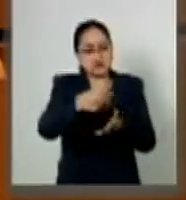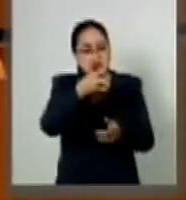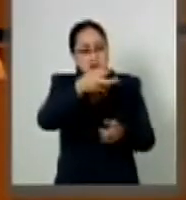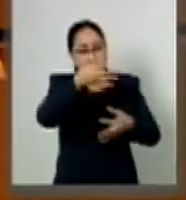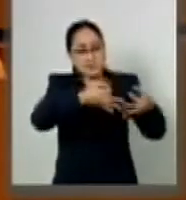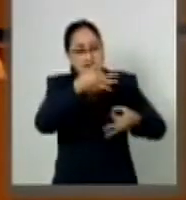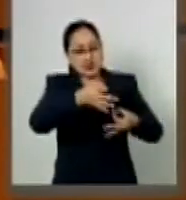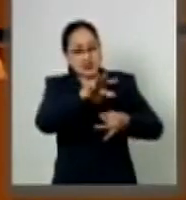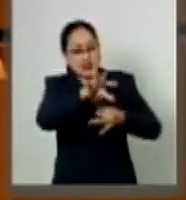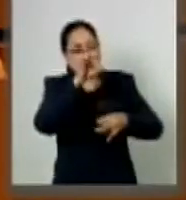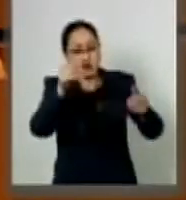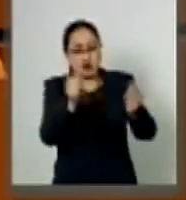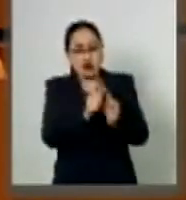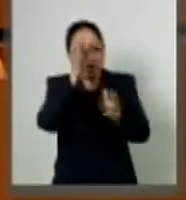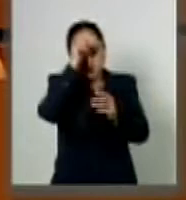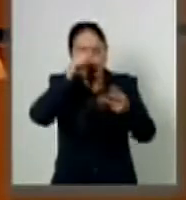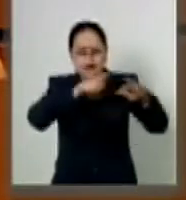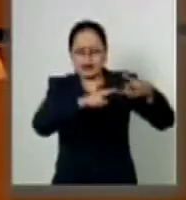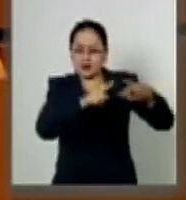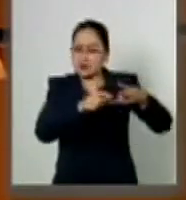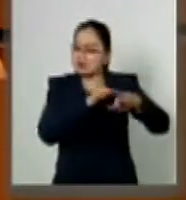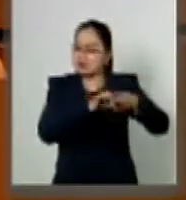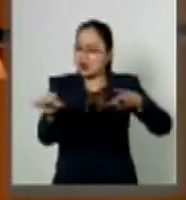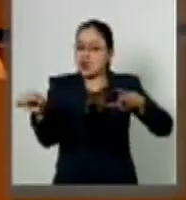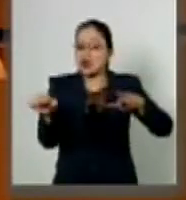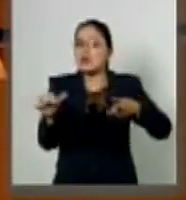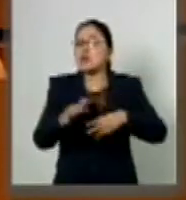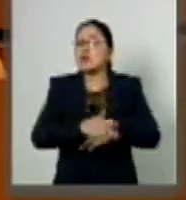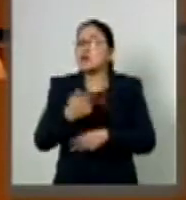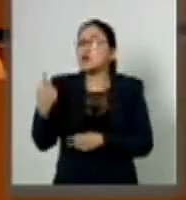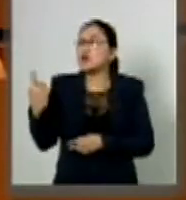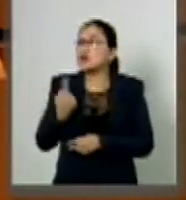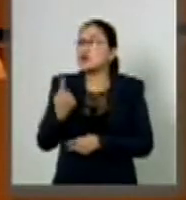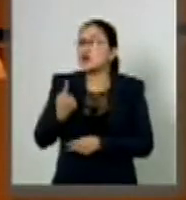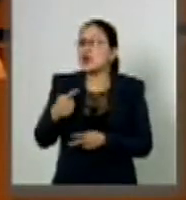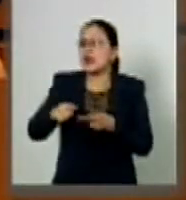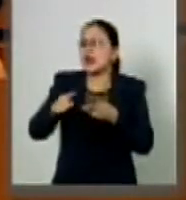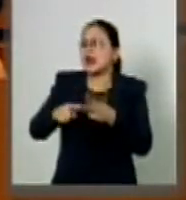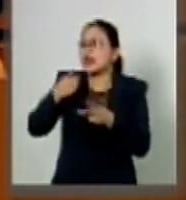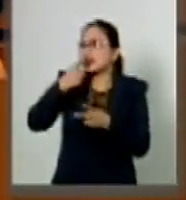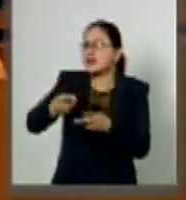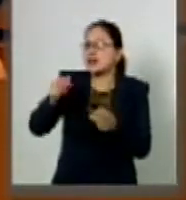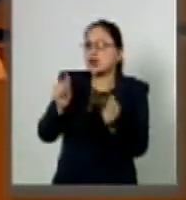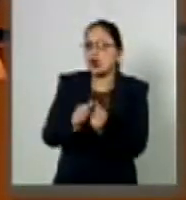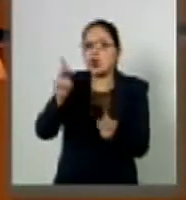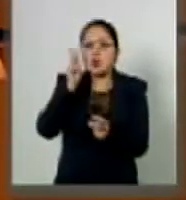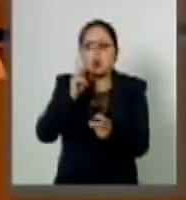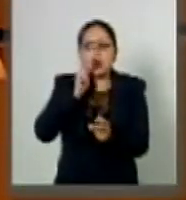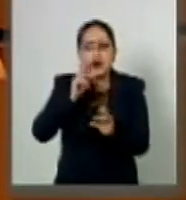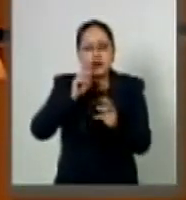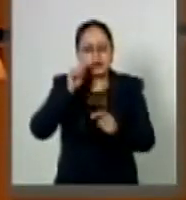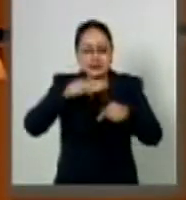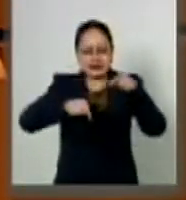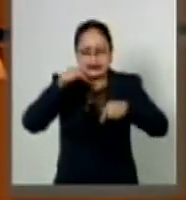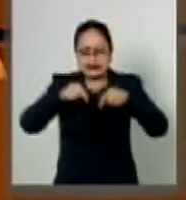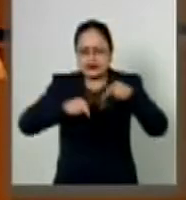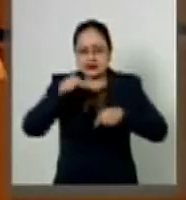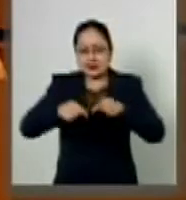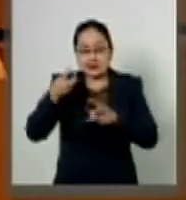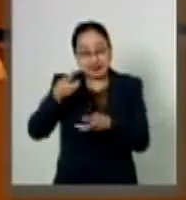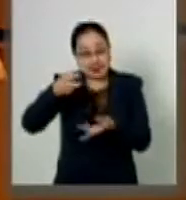magistrado que se eligió de consenso, acusado con una prueba escrita en máquina de escribir de haber